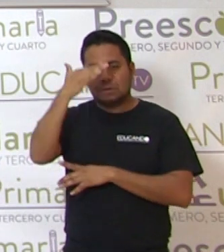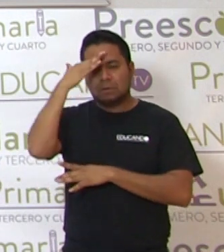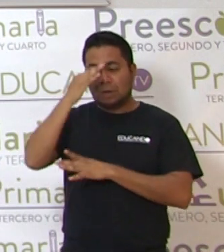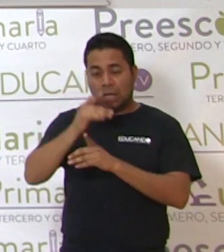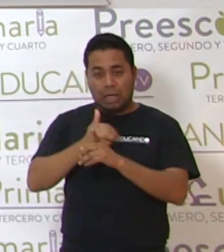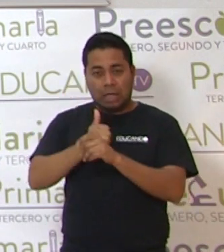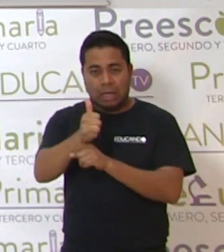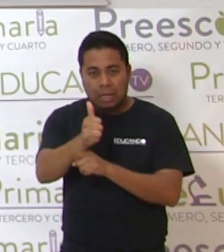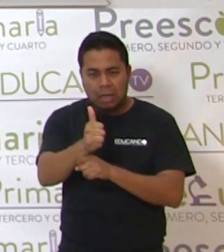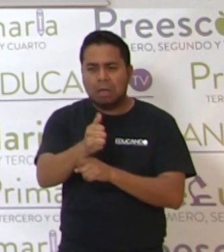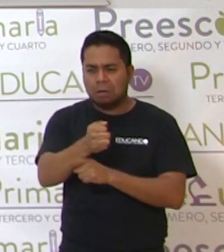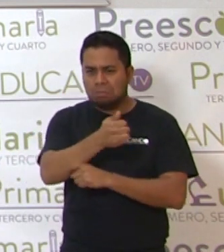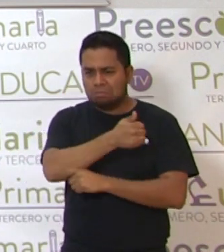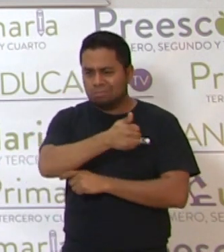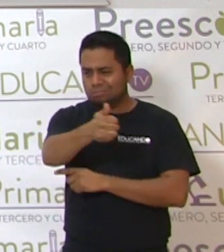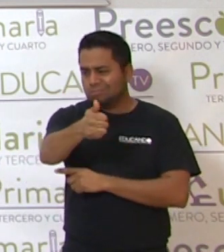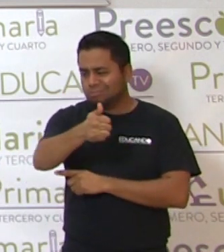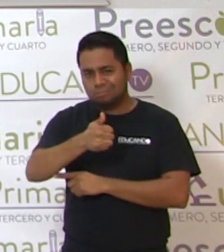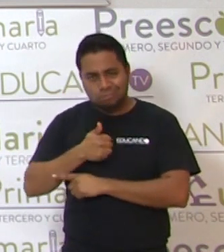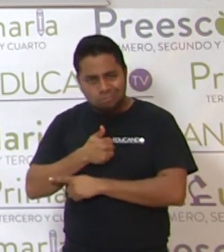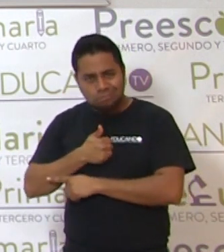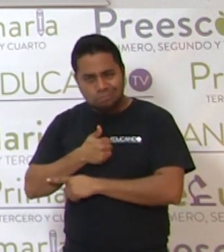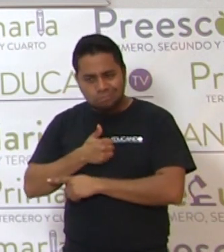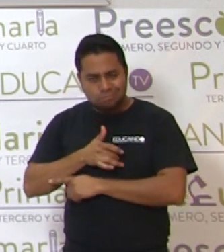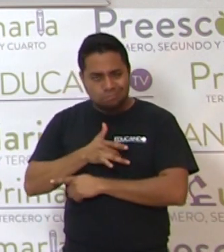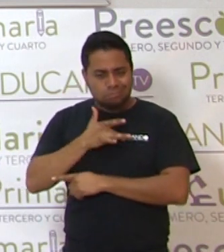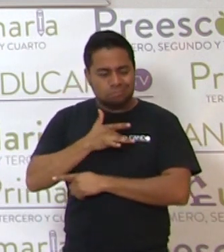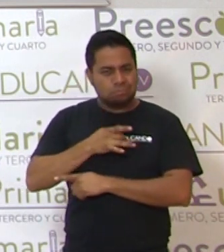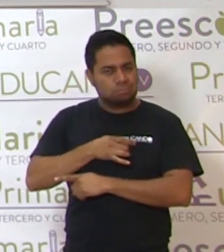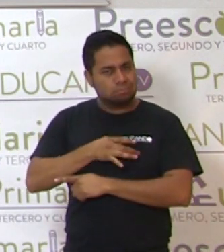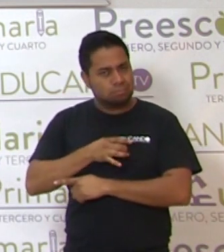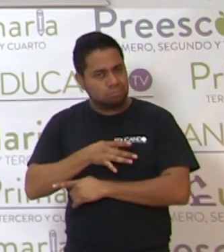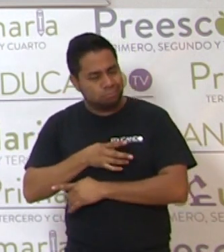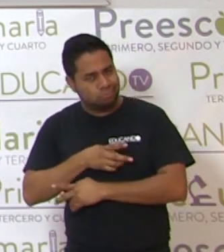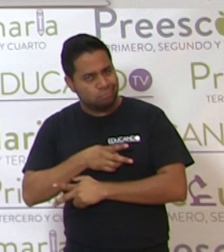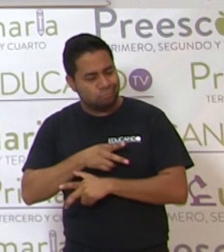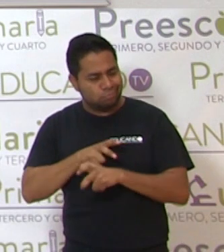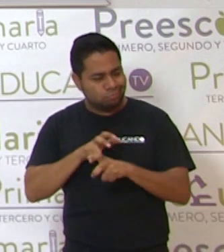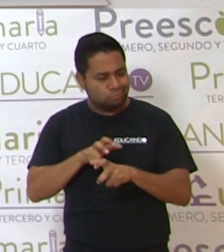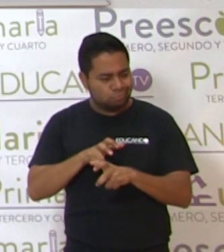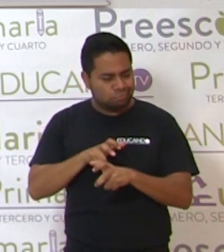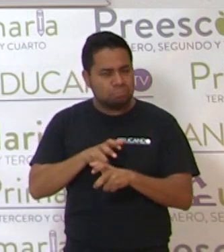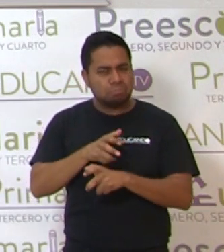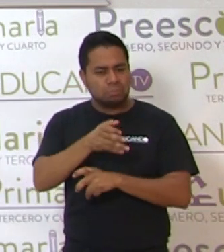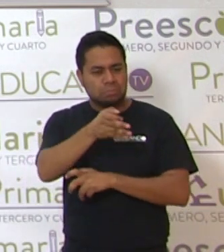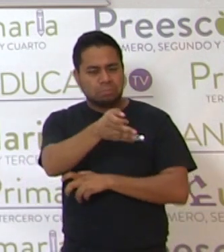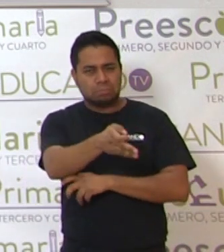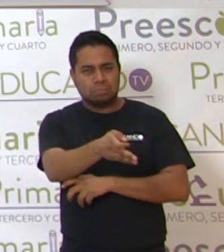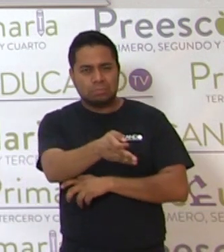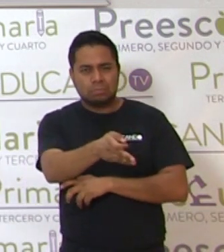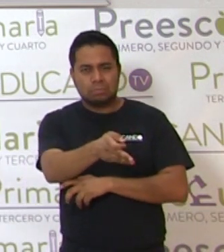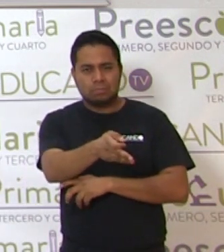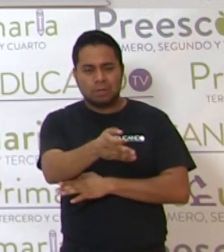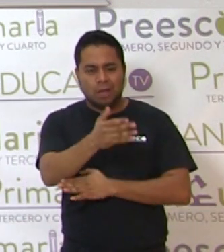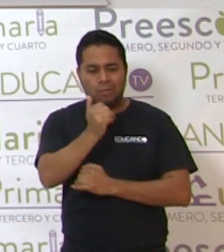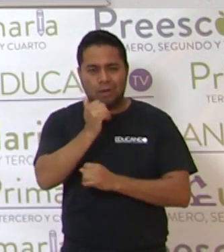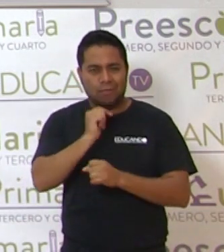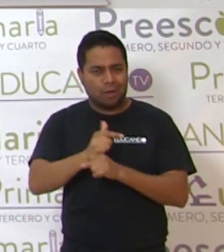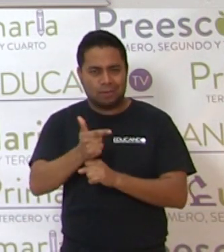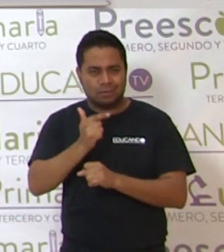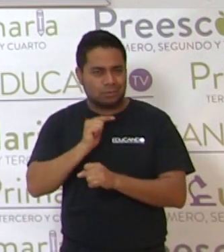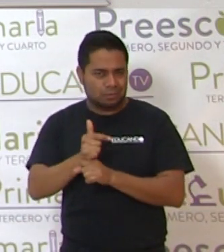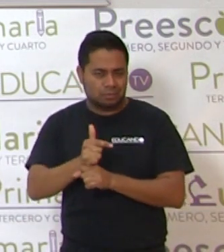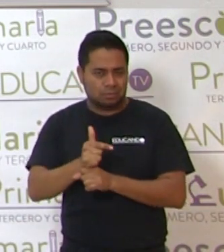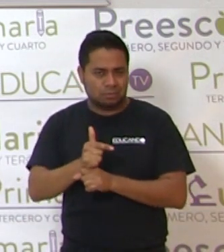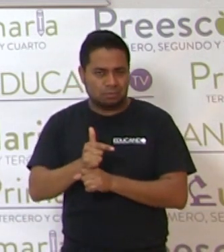llegar? Avanzas, retrocedes, te angustias, desesperas, acéptalo, por fin no hay taxis.